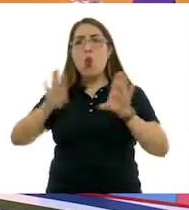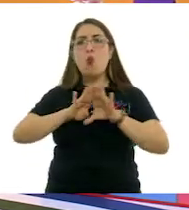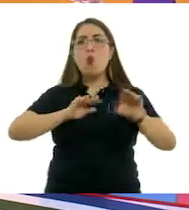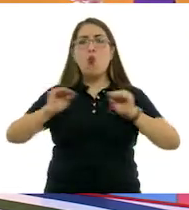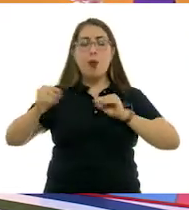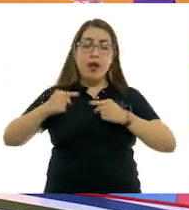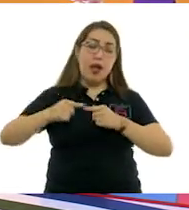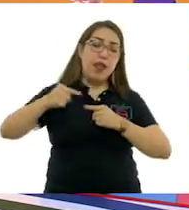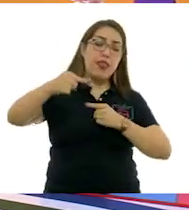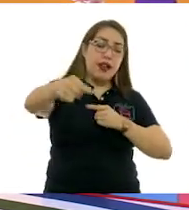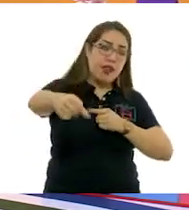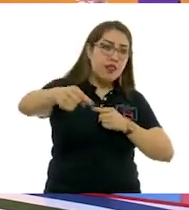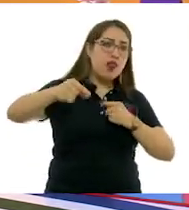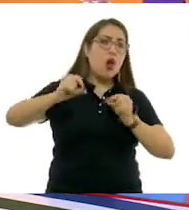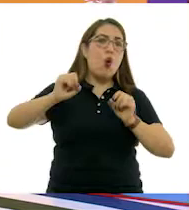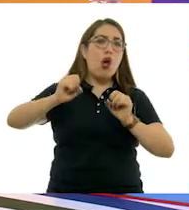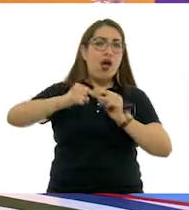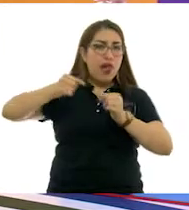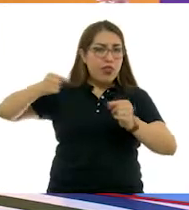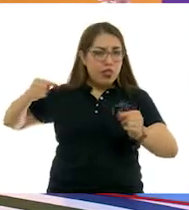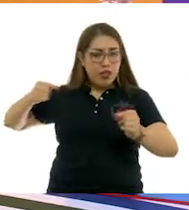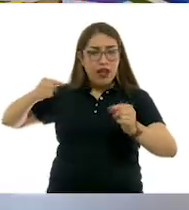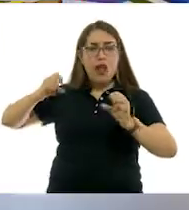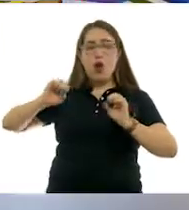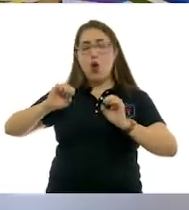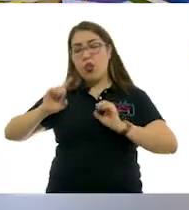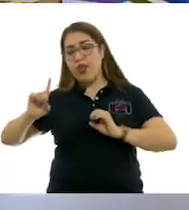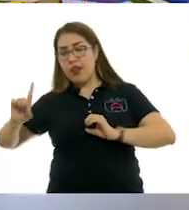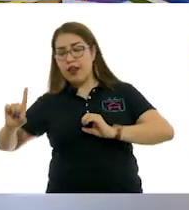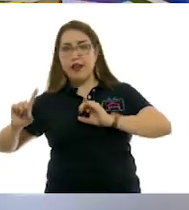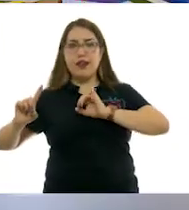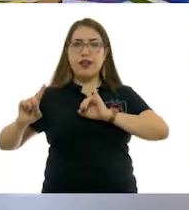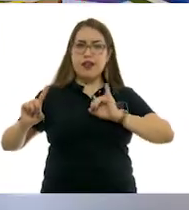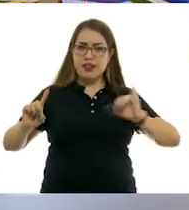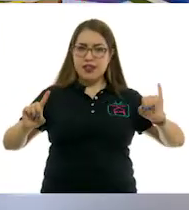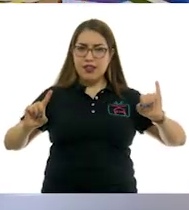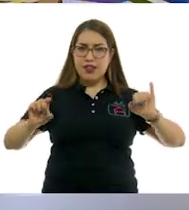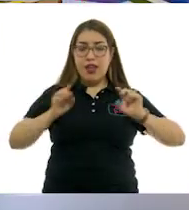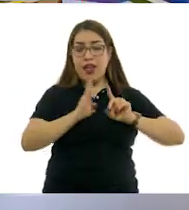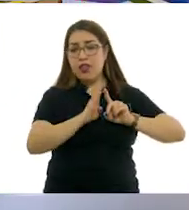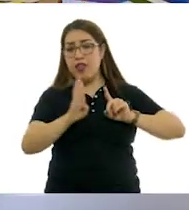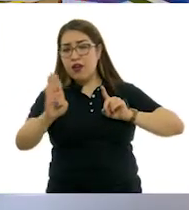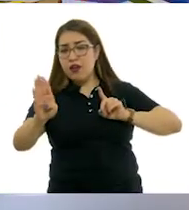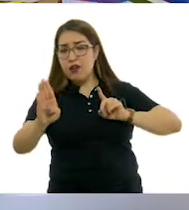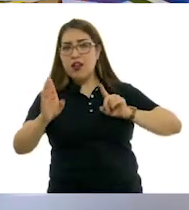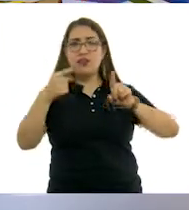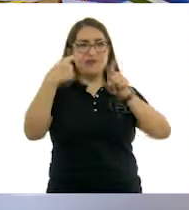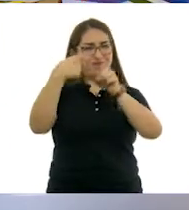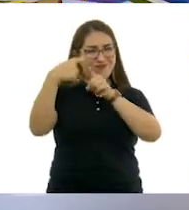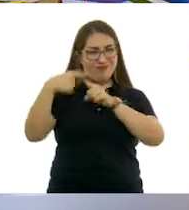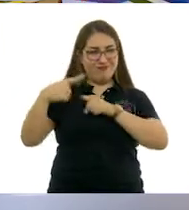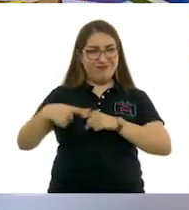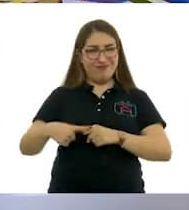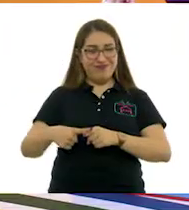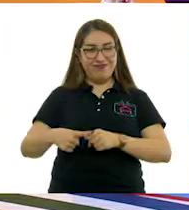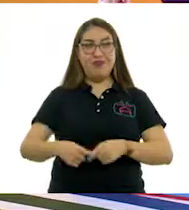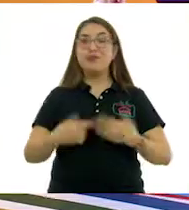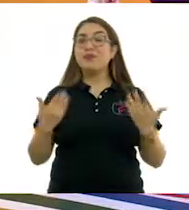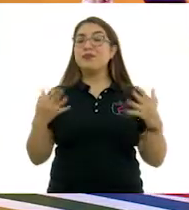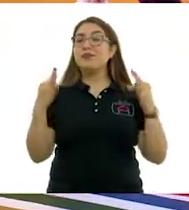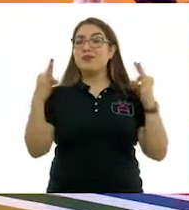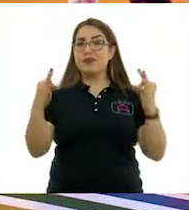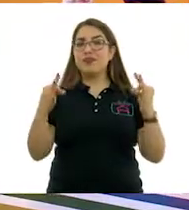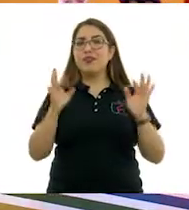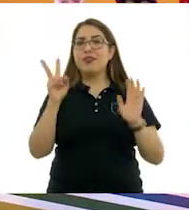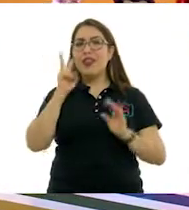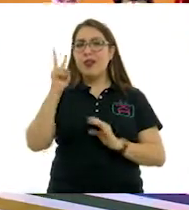hacia adelante, hacia atrás, a la derecha, a la izquierda, en diagonal. Bueno, pues perfecto. Recordemos que